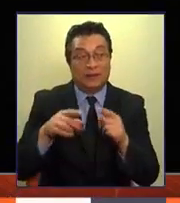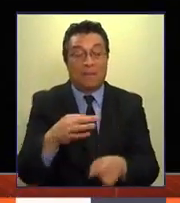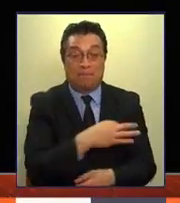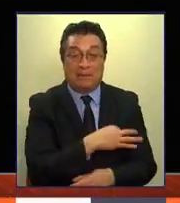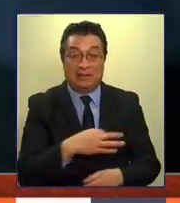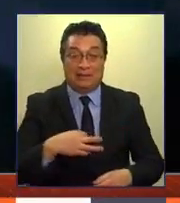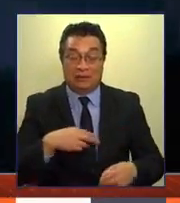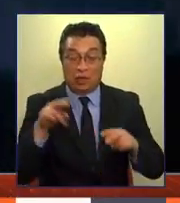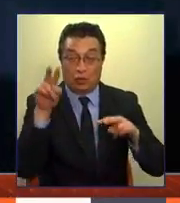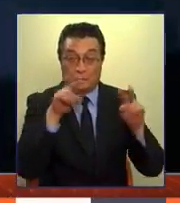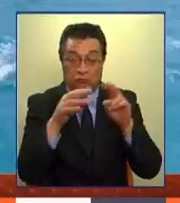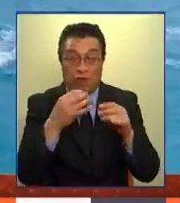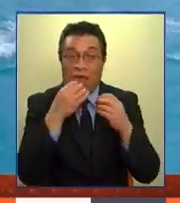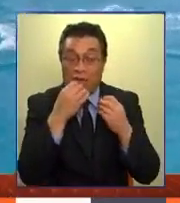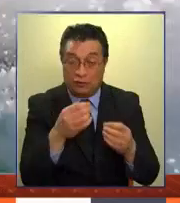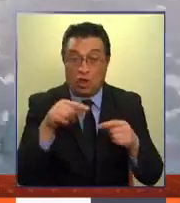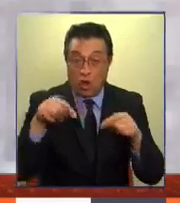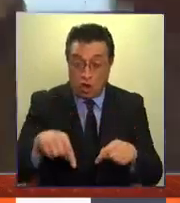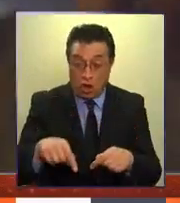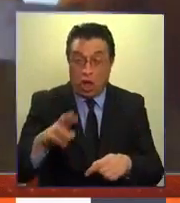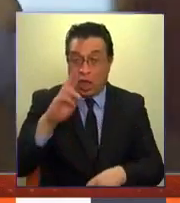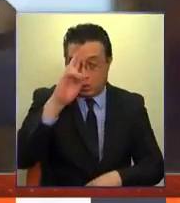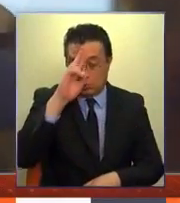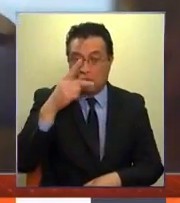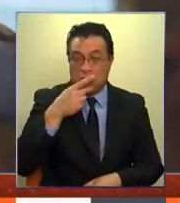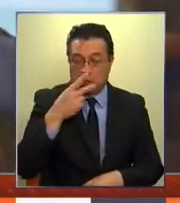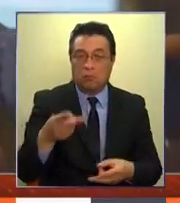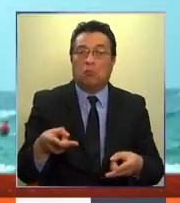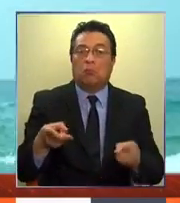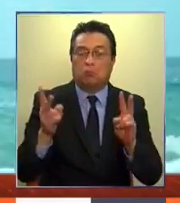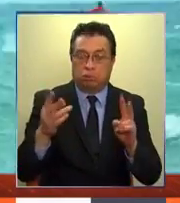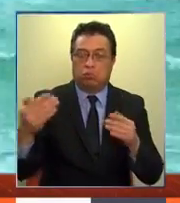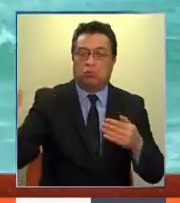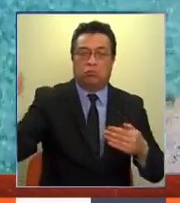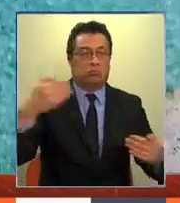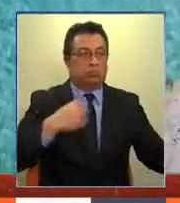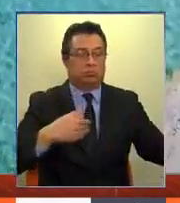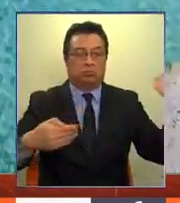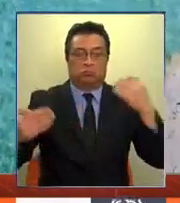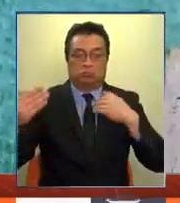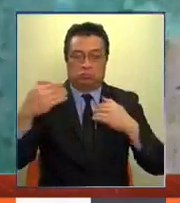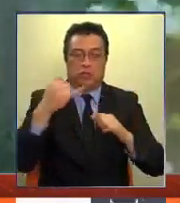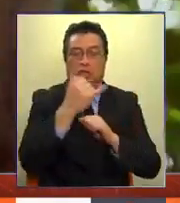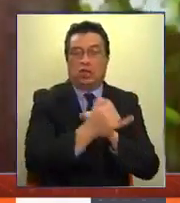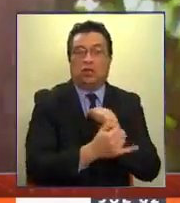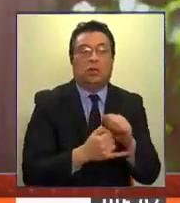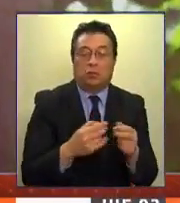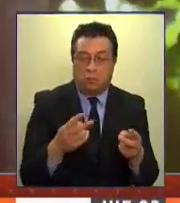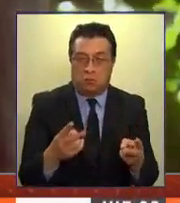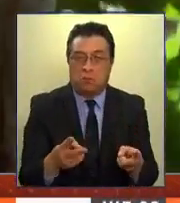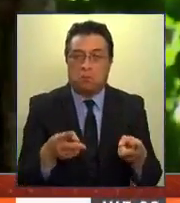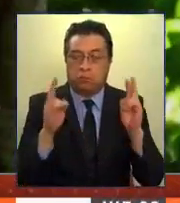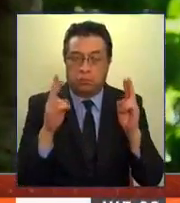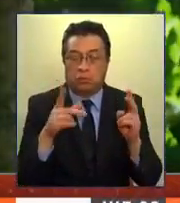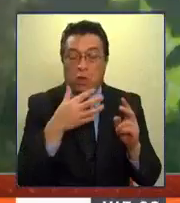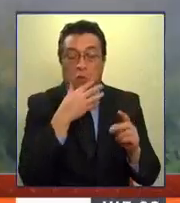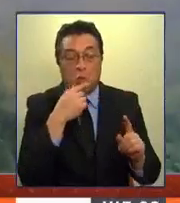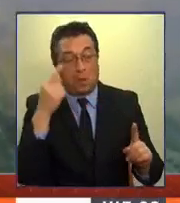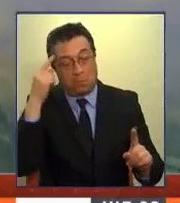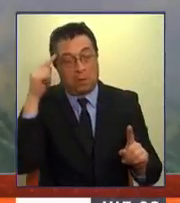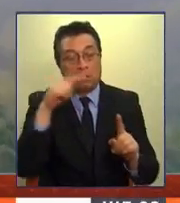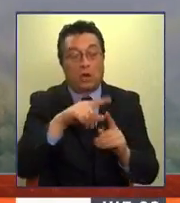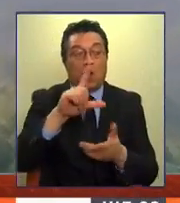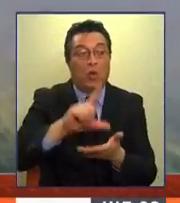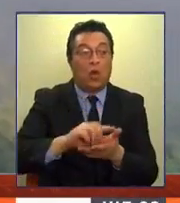Turismo informó que desde hoy el país estará recibiendo visitas extranjeras de quienes eligen lugares, por ejemplo,